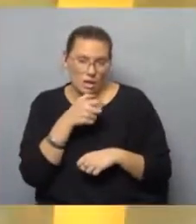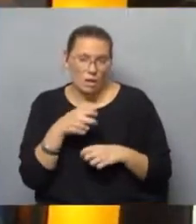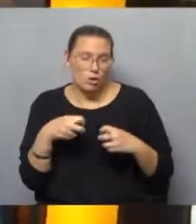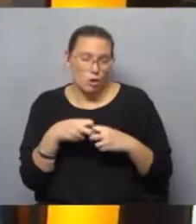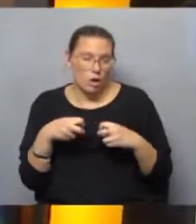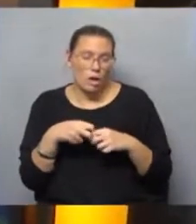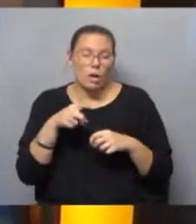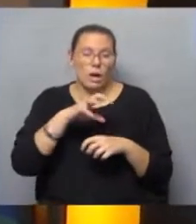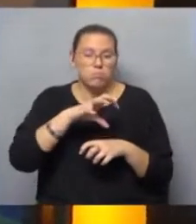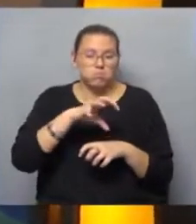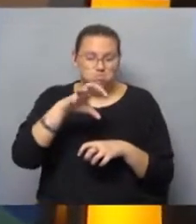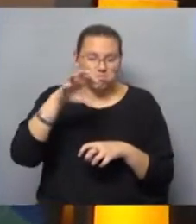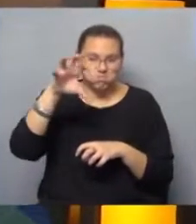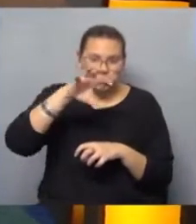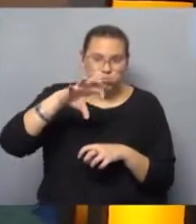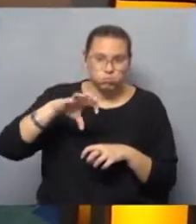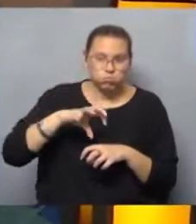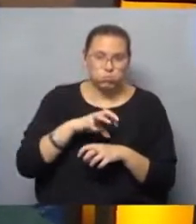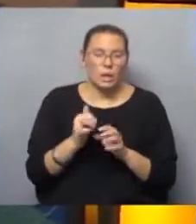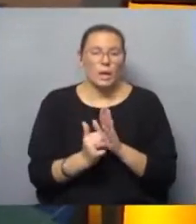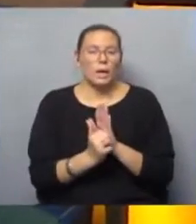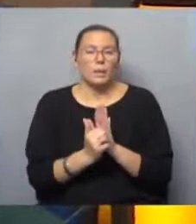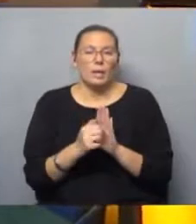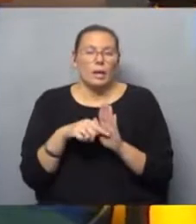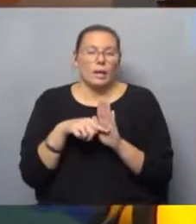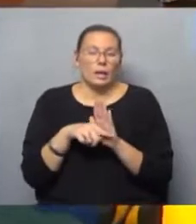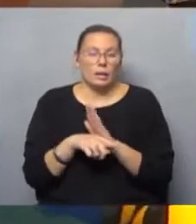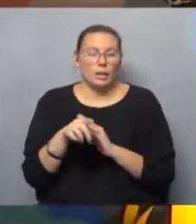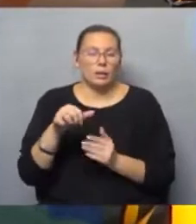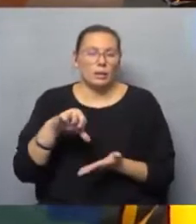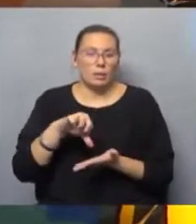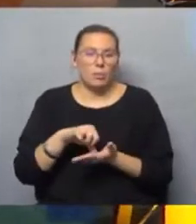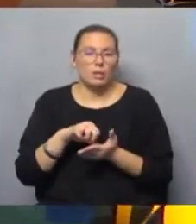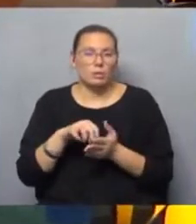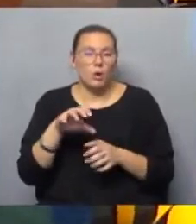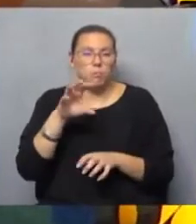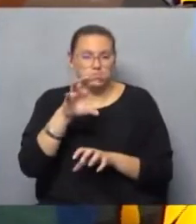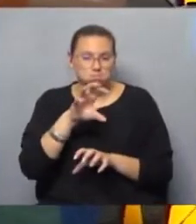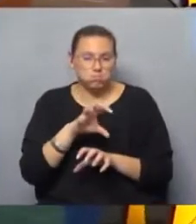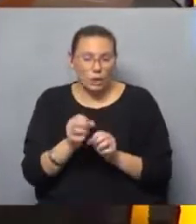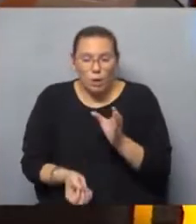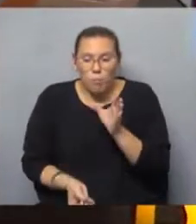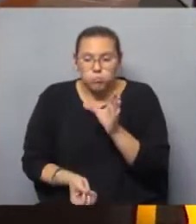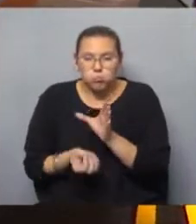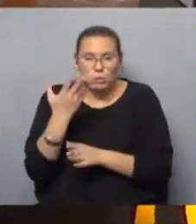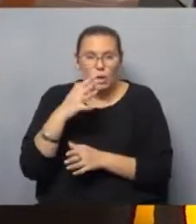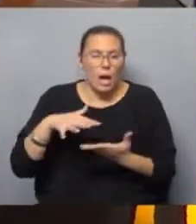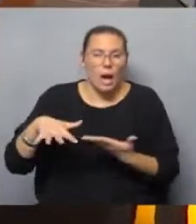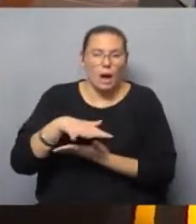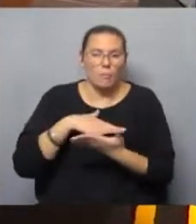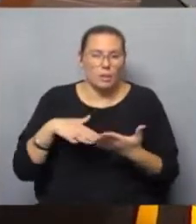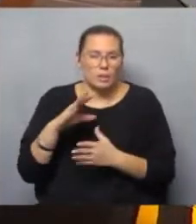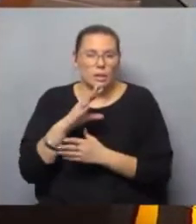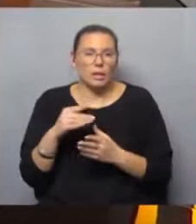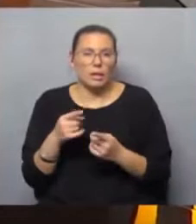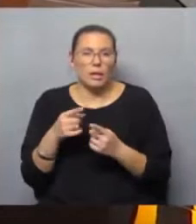que ocurren, digamos, en el este del país, noreste del país, son rocas que se forman en esos ambientes geológicos, en